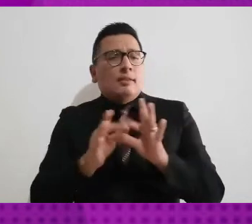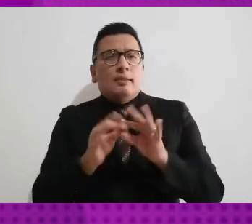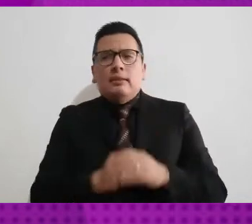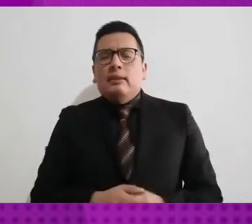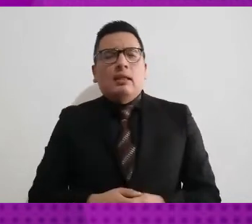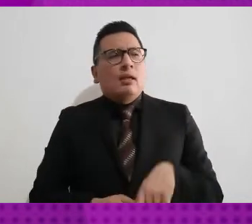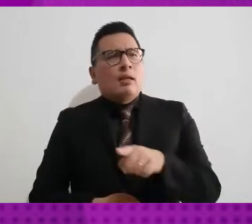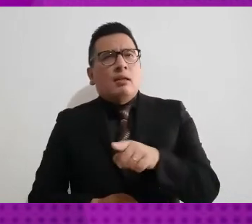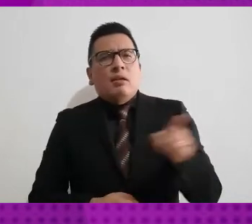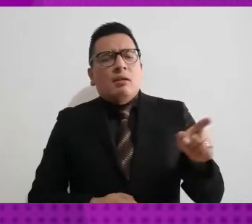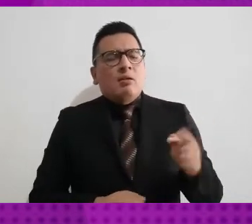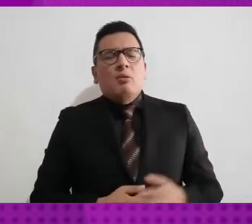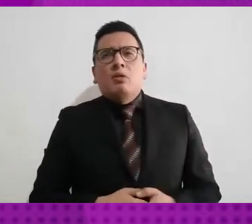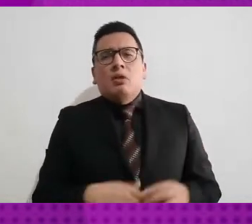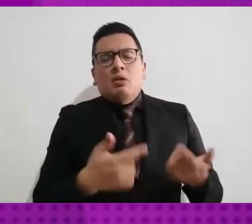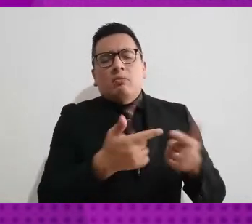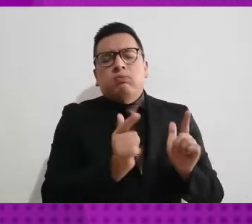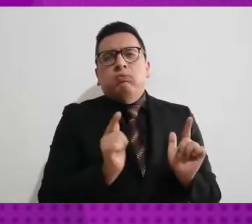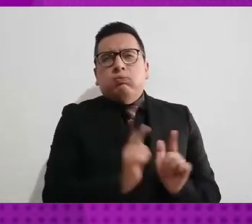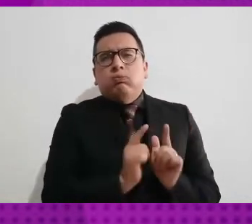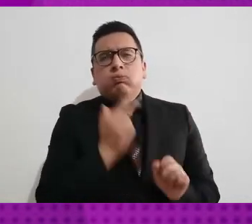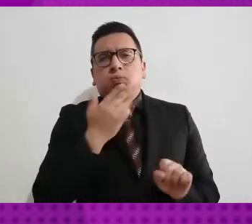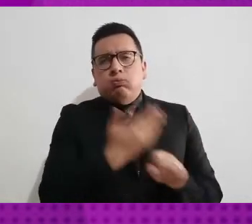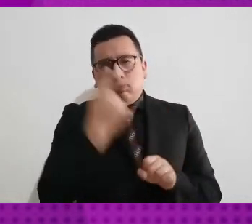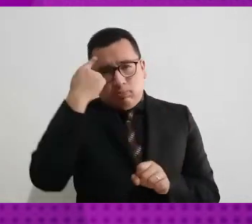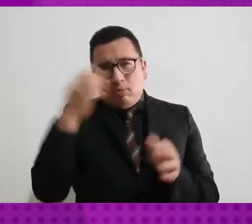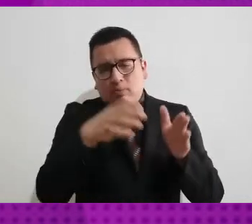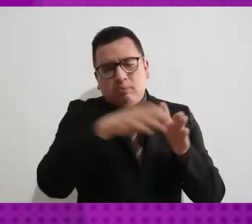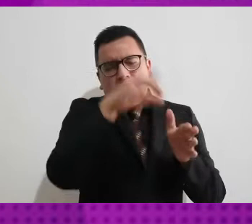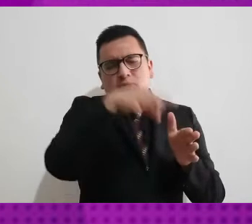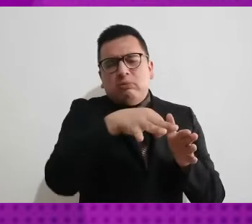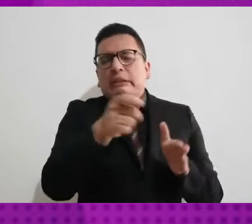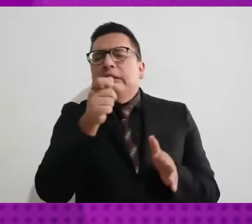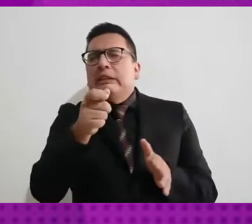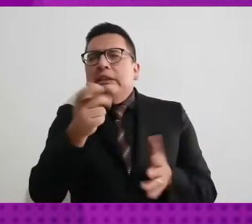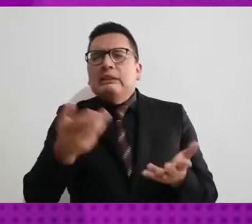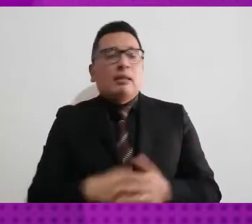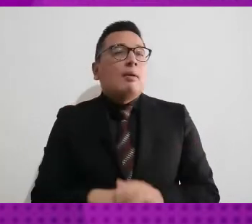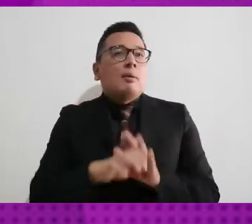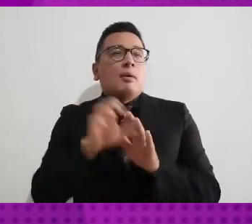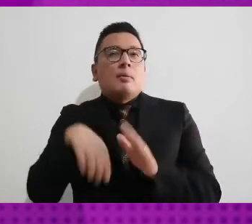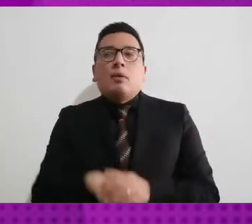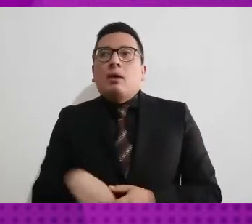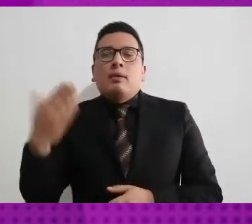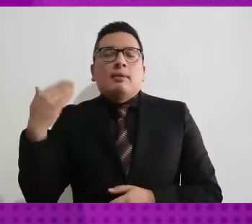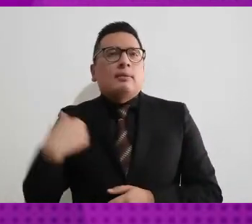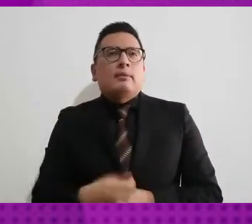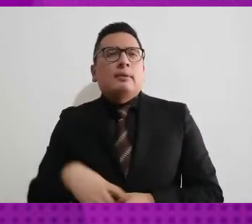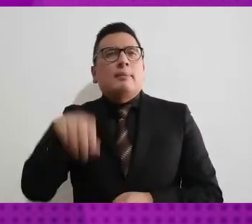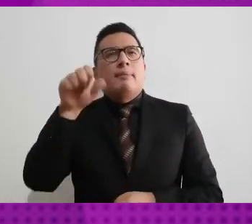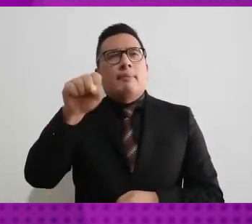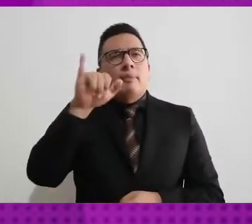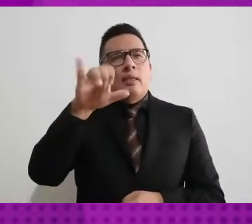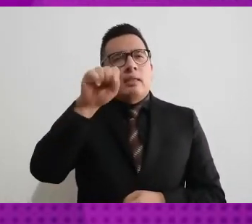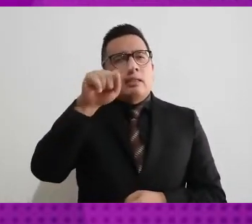acerca de los órganos electorales, de cómo ha funcionado el Sistema Nacional de Elecciones que se creó a partir de la